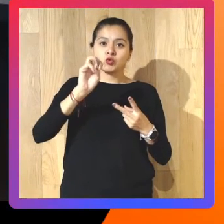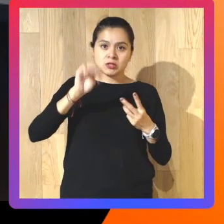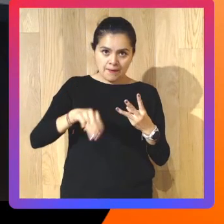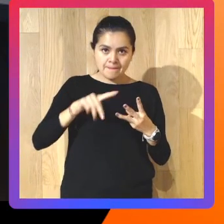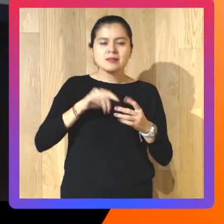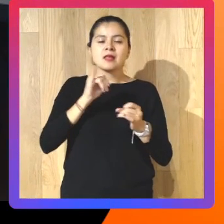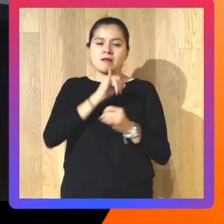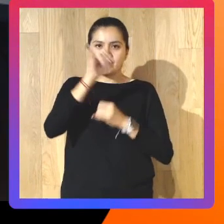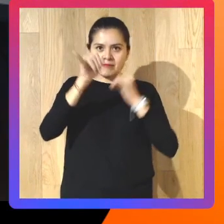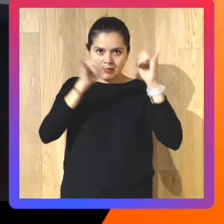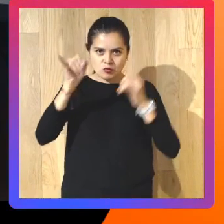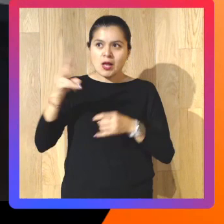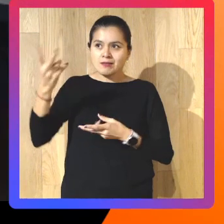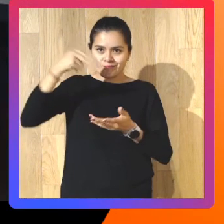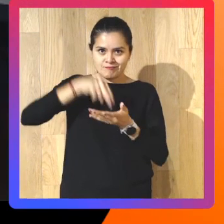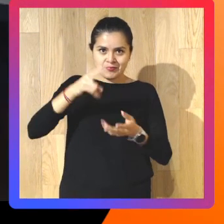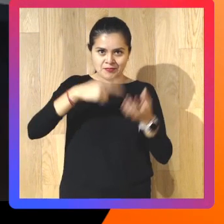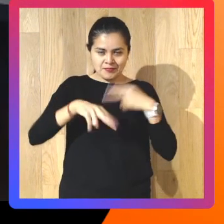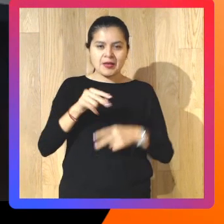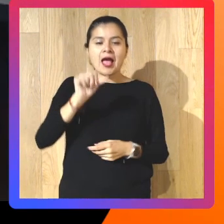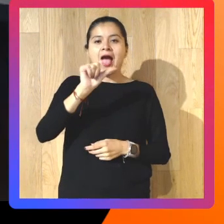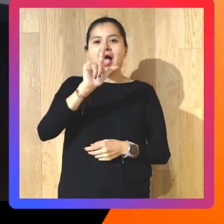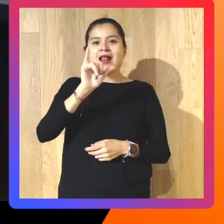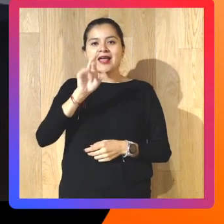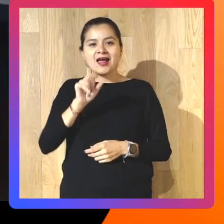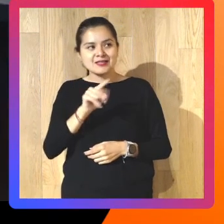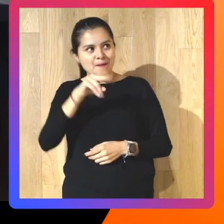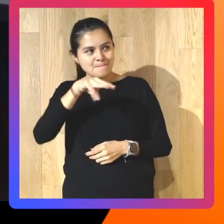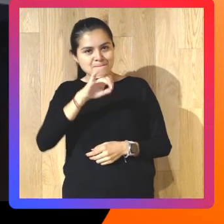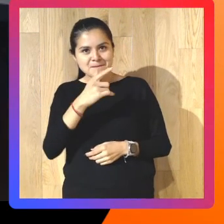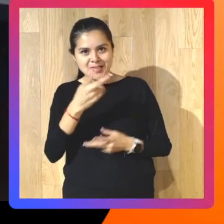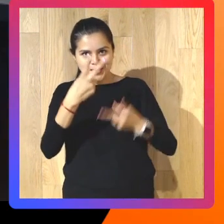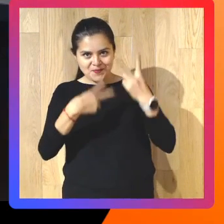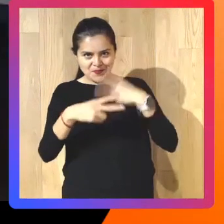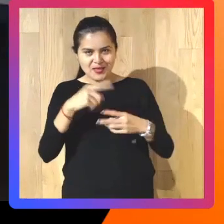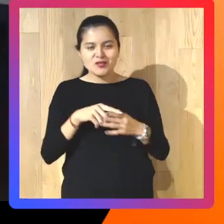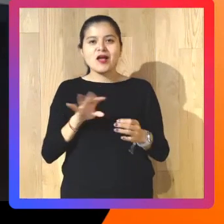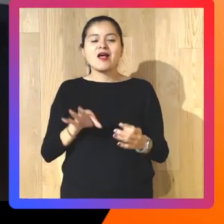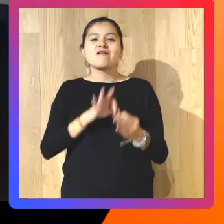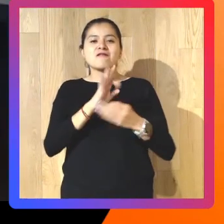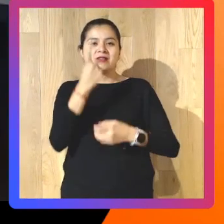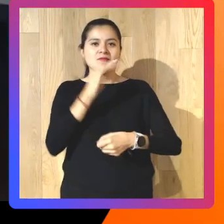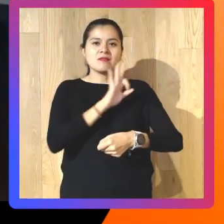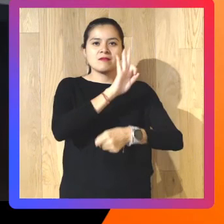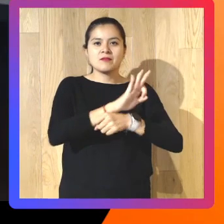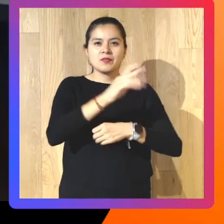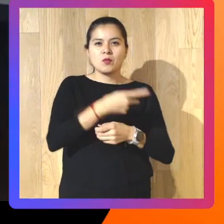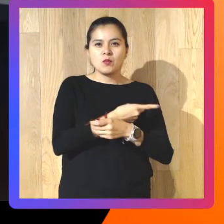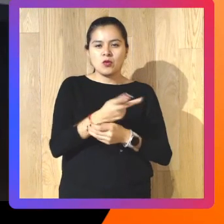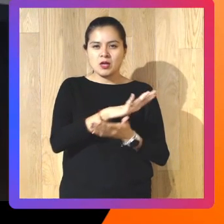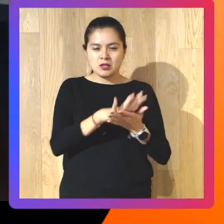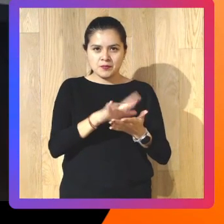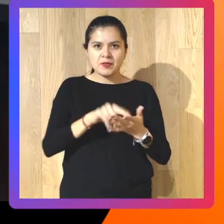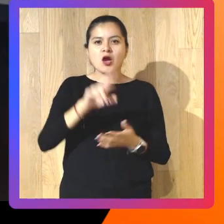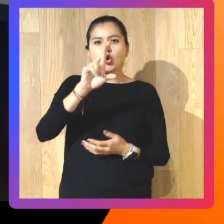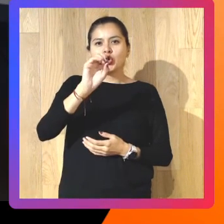y de manera presencial, Aliarse a través de Miguel Gallardo, muchísimas gracias. Al Frente a la Pobreza, muchísimas gracias,